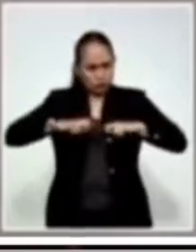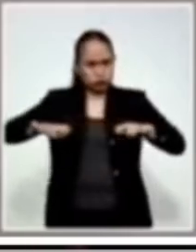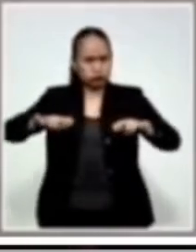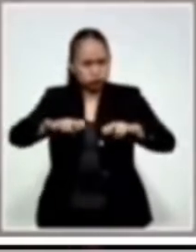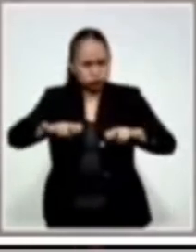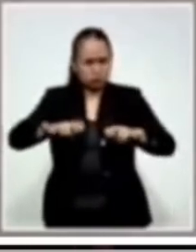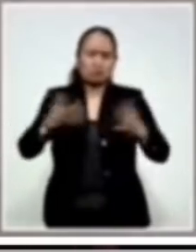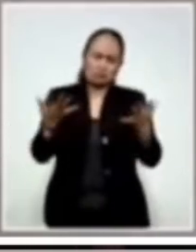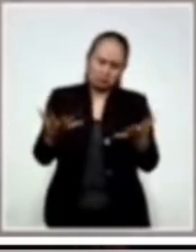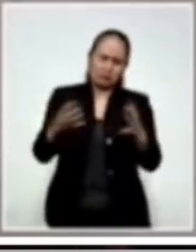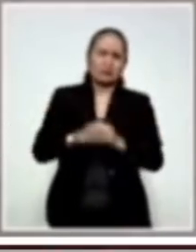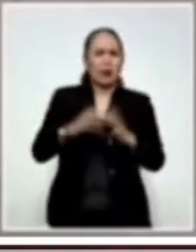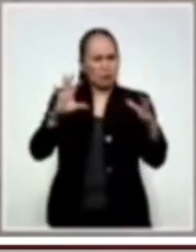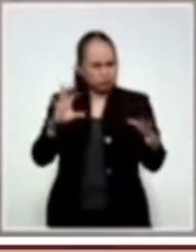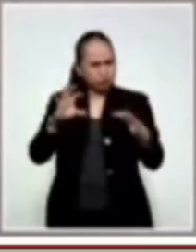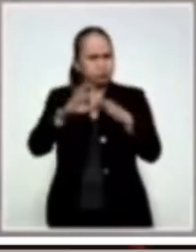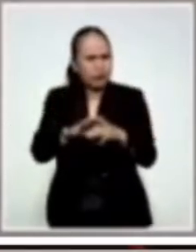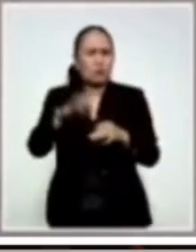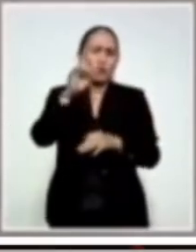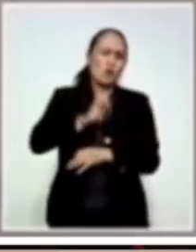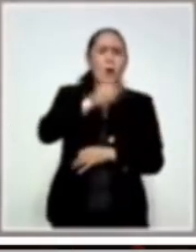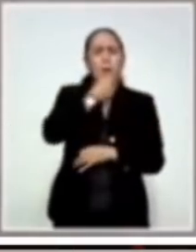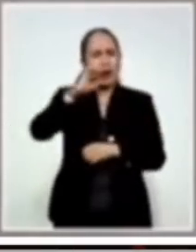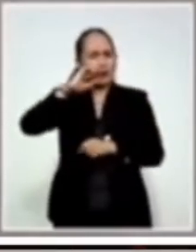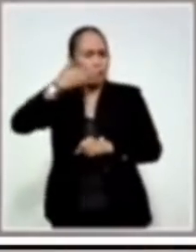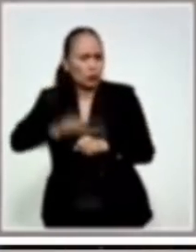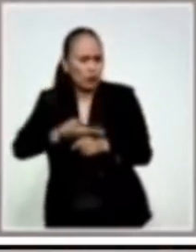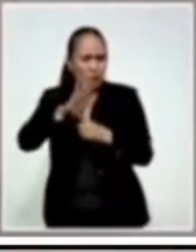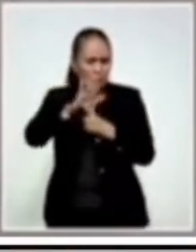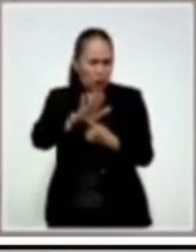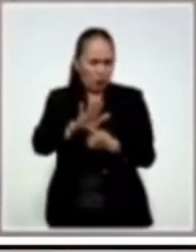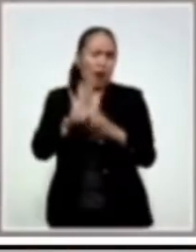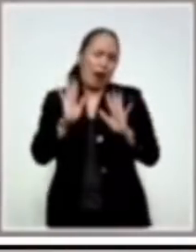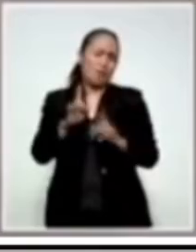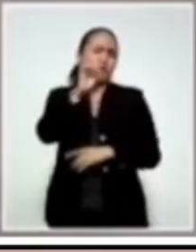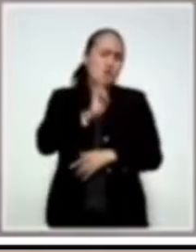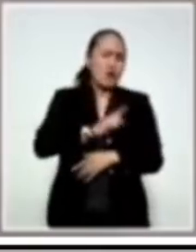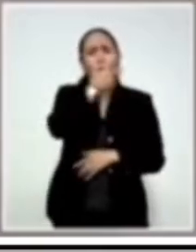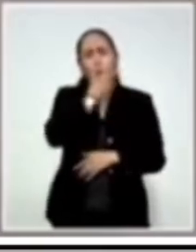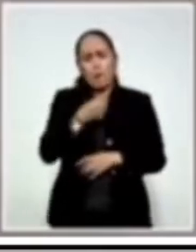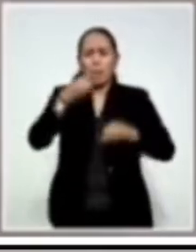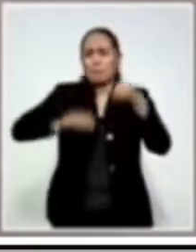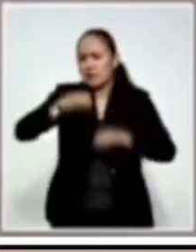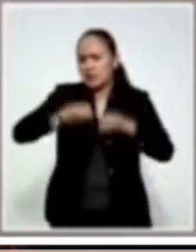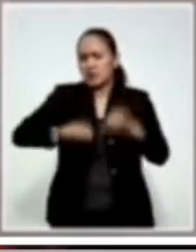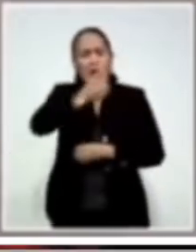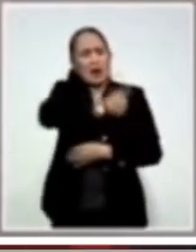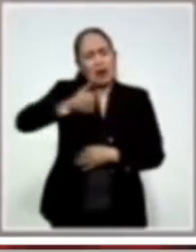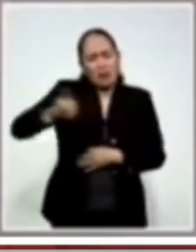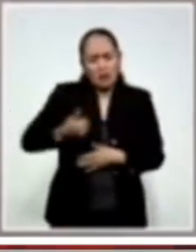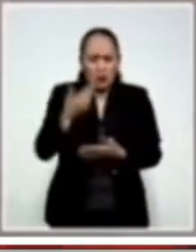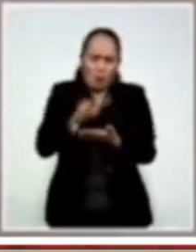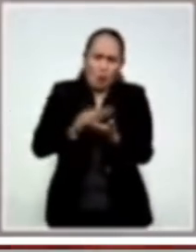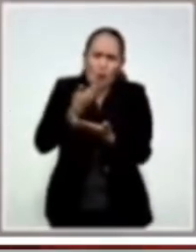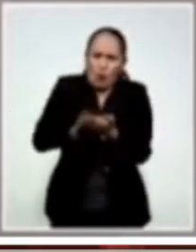la metodología del ponente o la ponente. Cada ministro y ministra tiene su manera de hacer sus